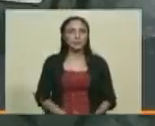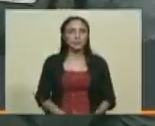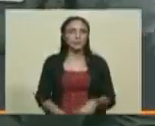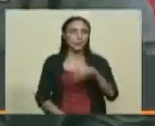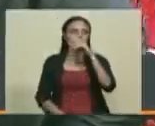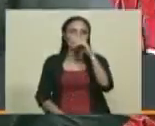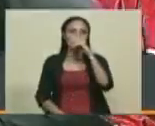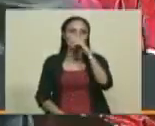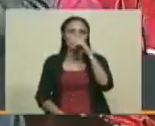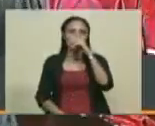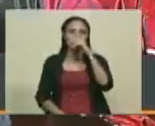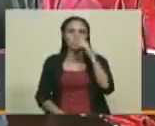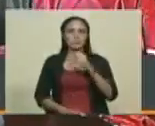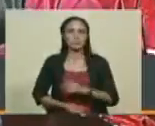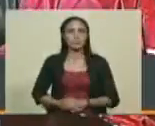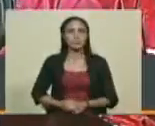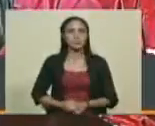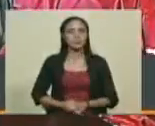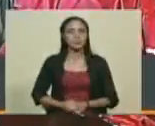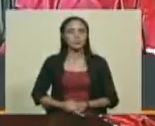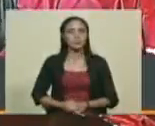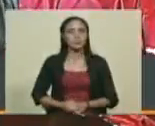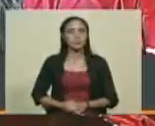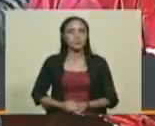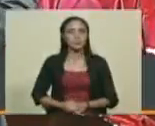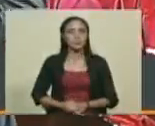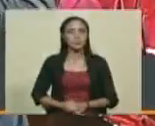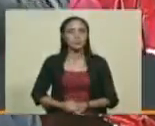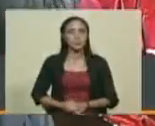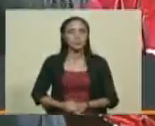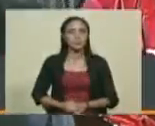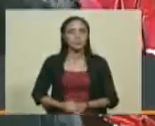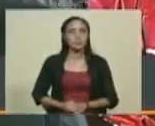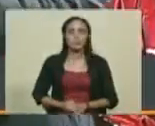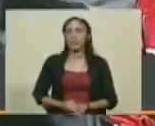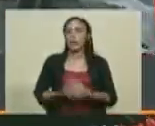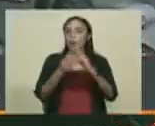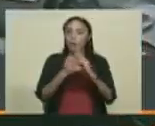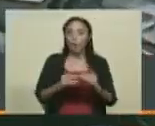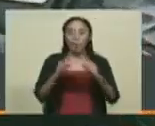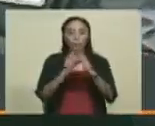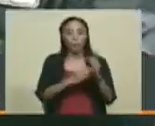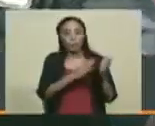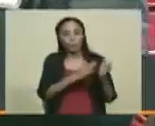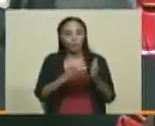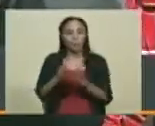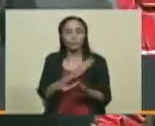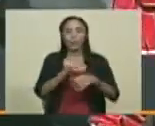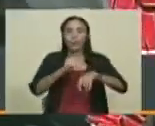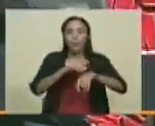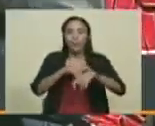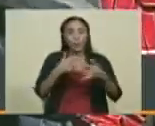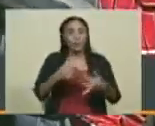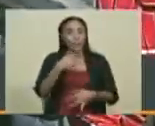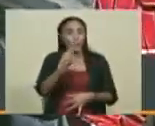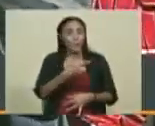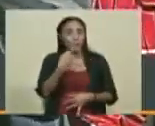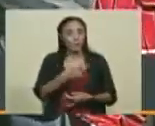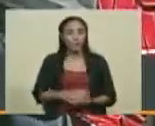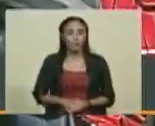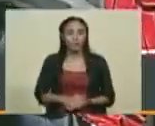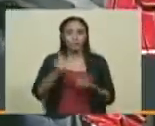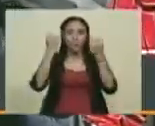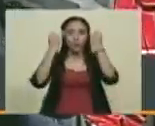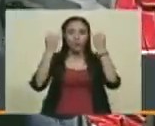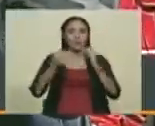esa diferida. Porque entendemos que el plan responde a unos tiempos políticos, presidente, y los